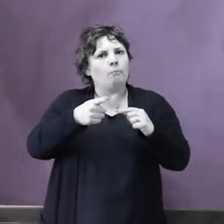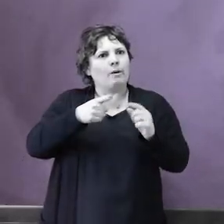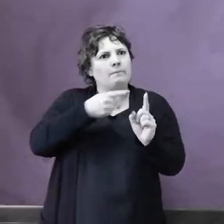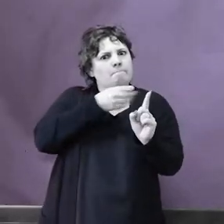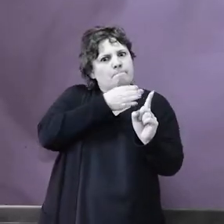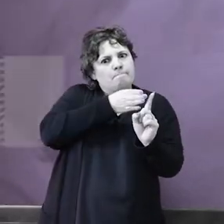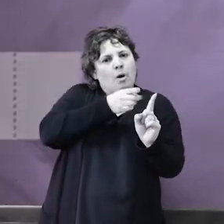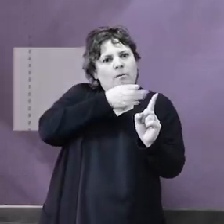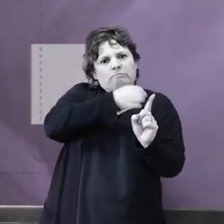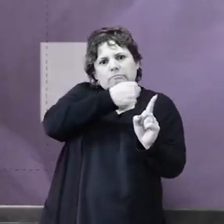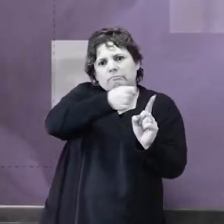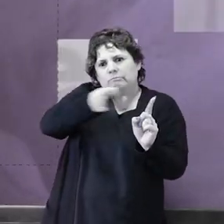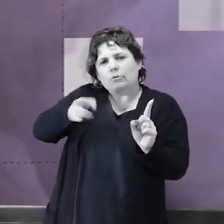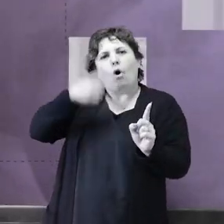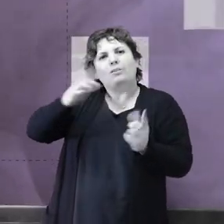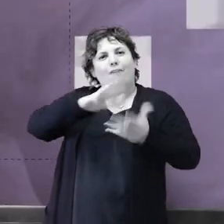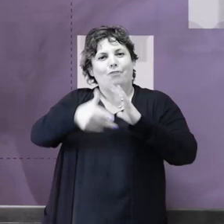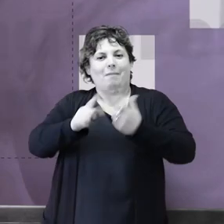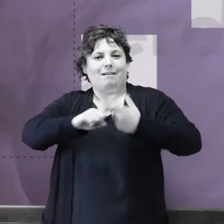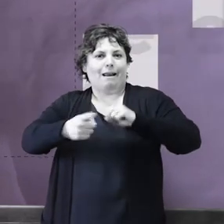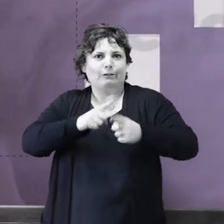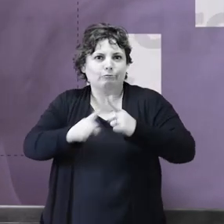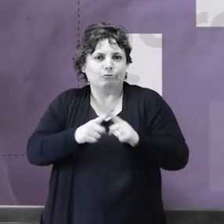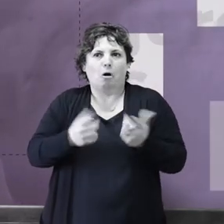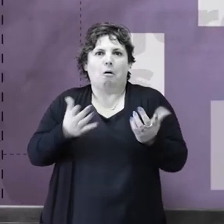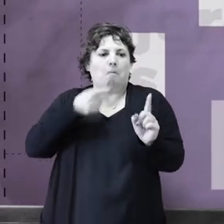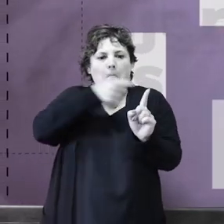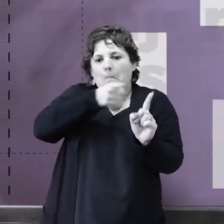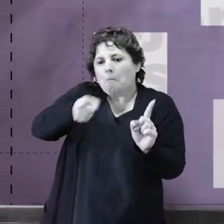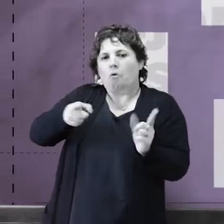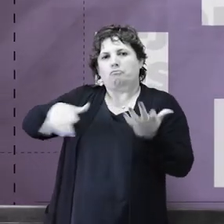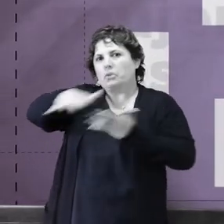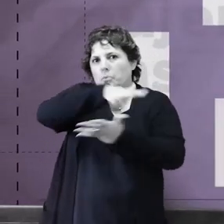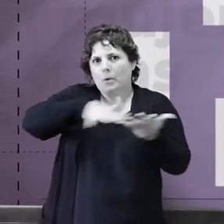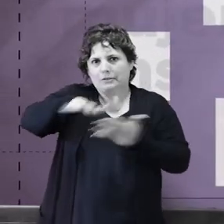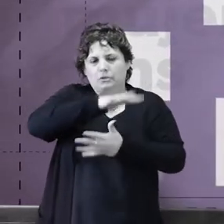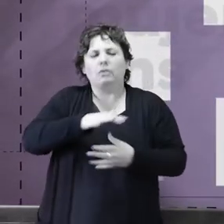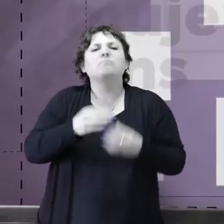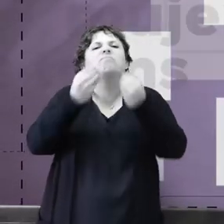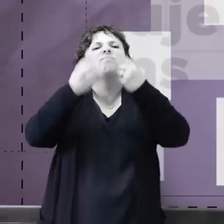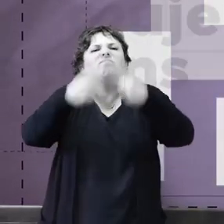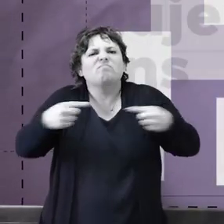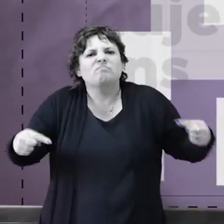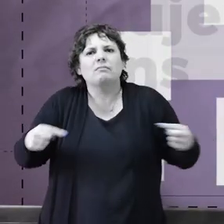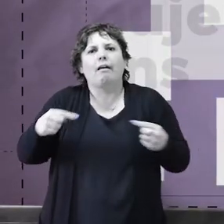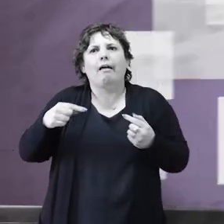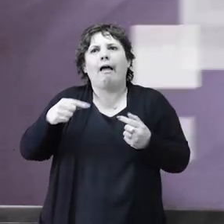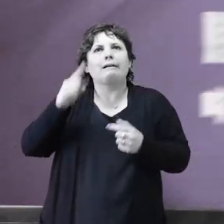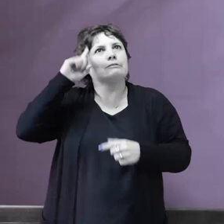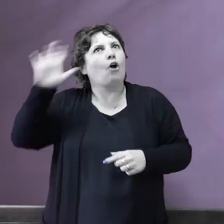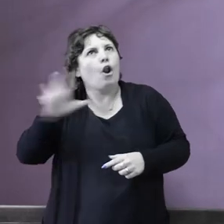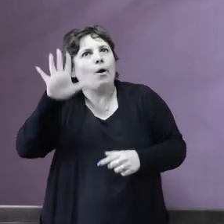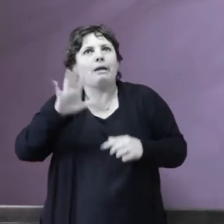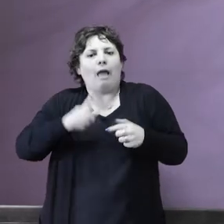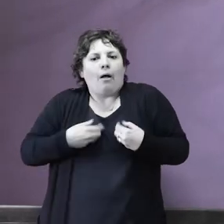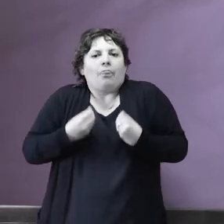complejizar con otro tipo de vínculos, ¿no? Claro. Con otro tipo de situaciones. ¿Qué variables introduce la psicología como